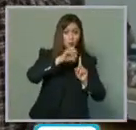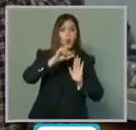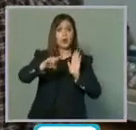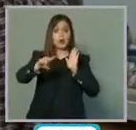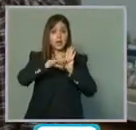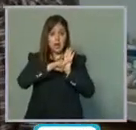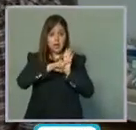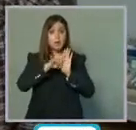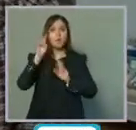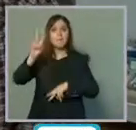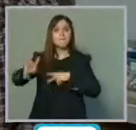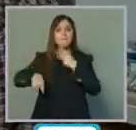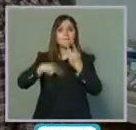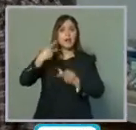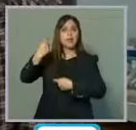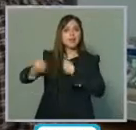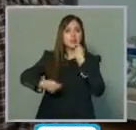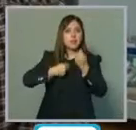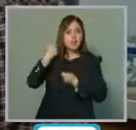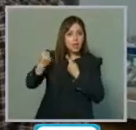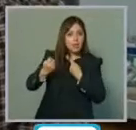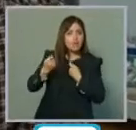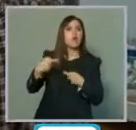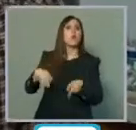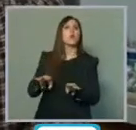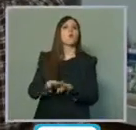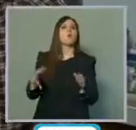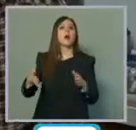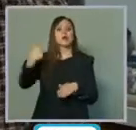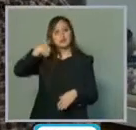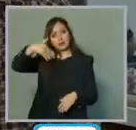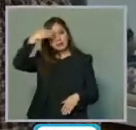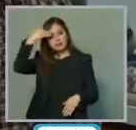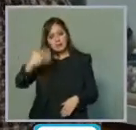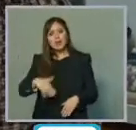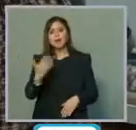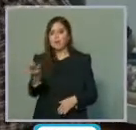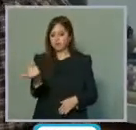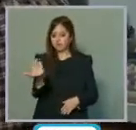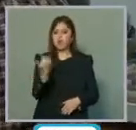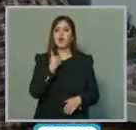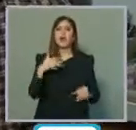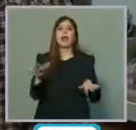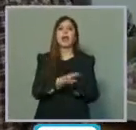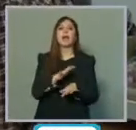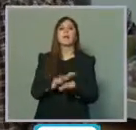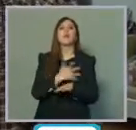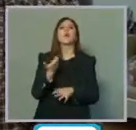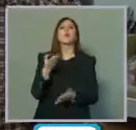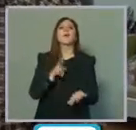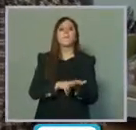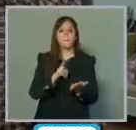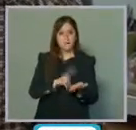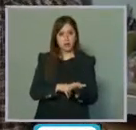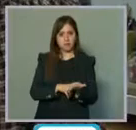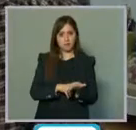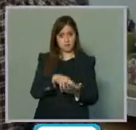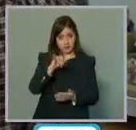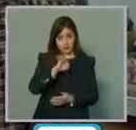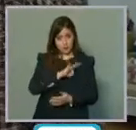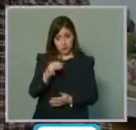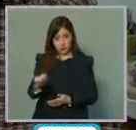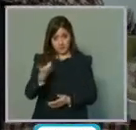a la tienda, no lo hacen magia. No, claro. Sabe restar, dice, no, cáigale, deme mi cambio correcto, ¿no? Sí, y si se puede más,